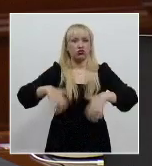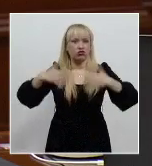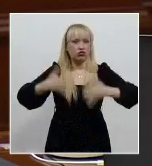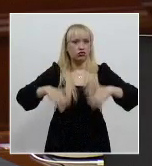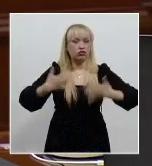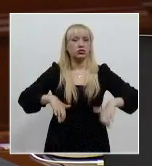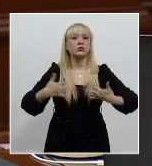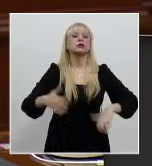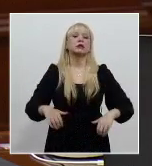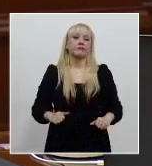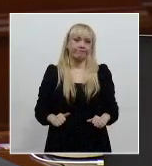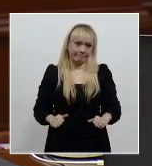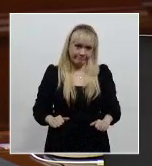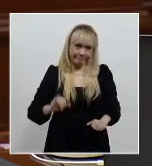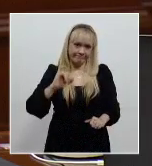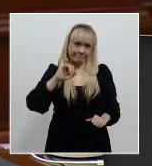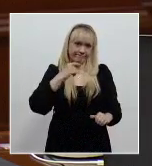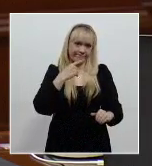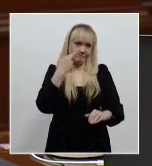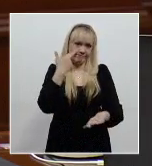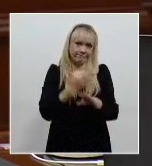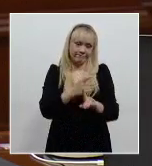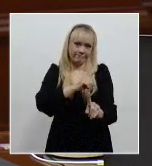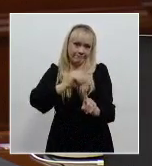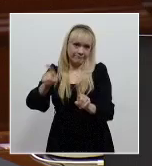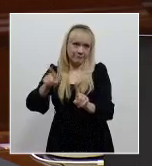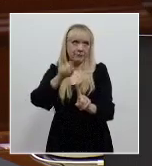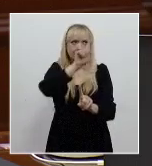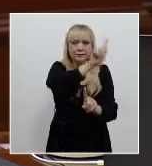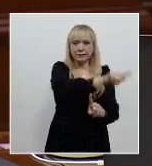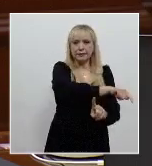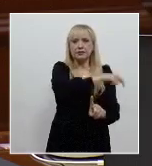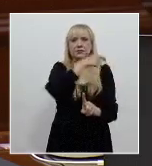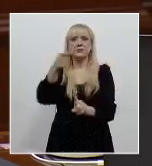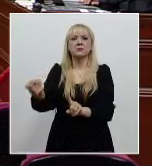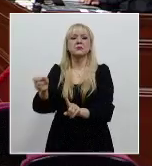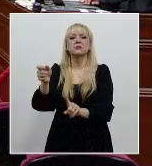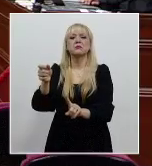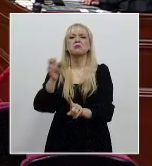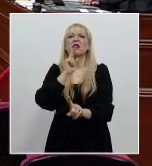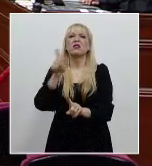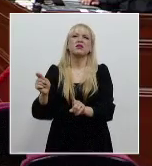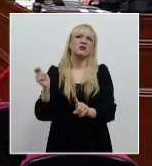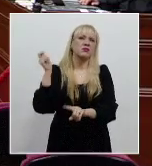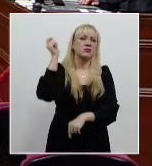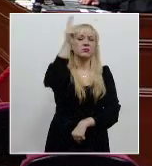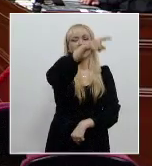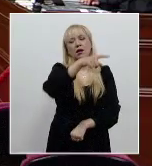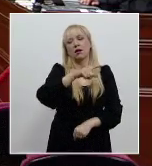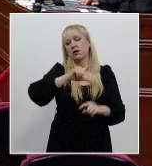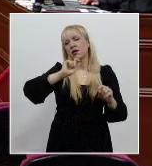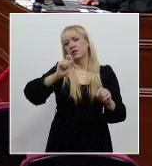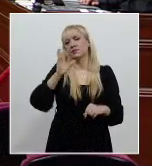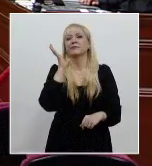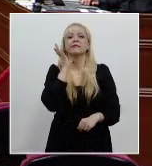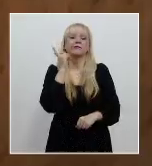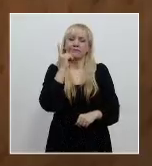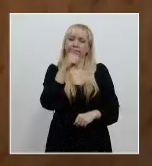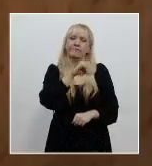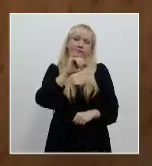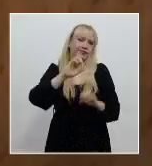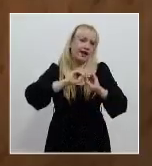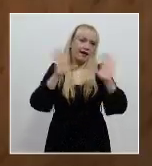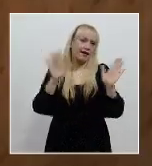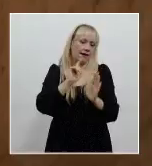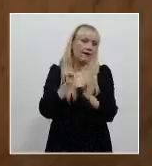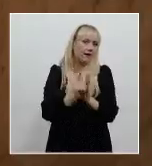facultades concurrentes, otorgó esta facultad a la Federación. En otro asunto, declaró